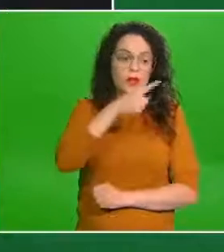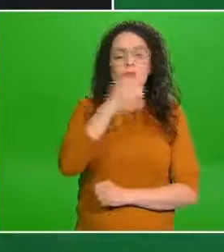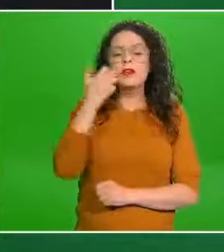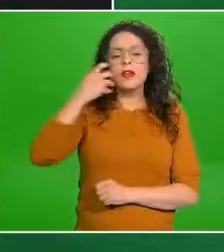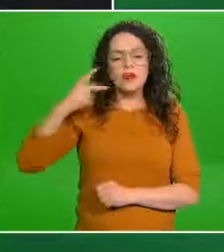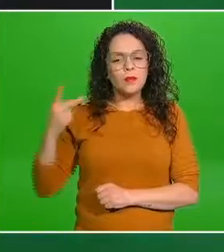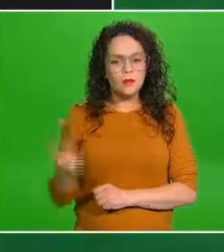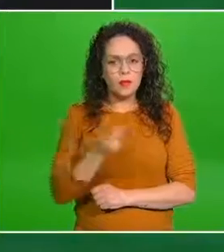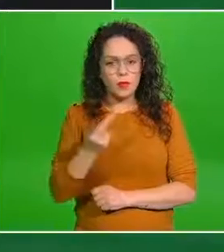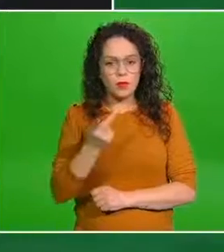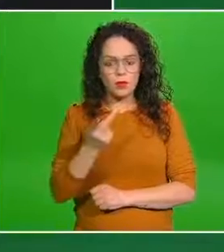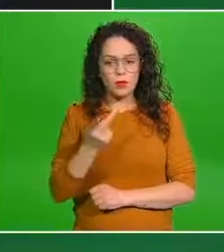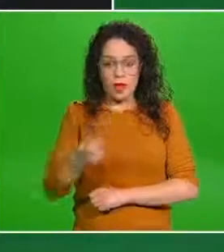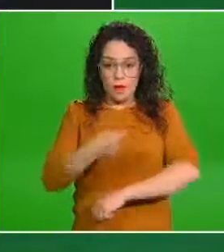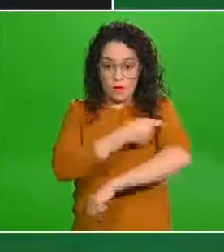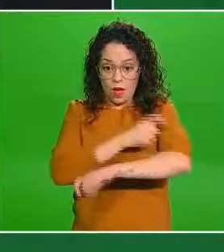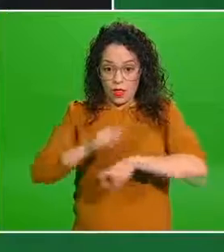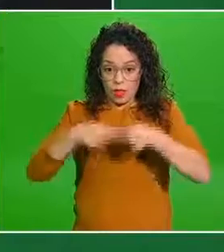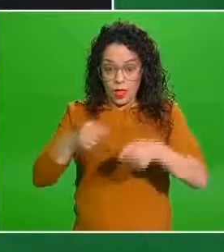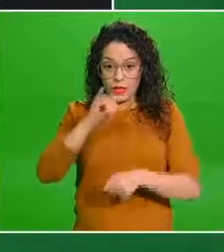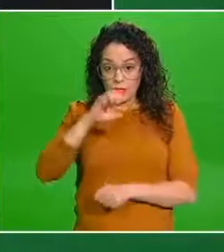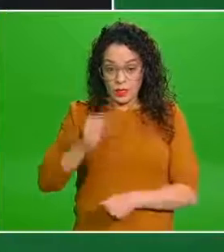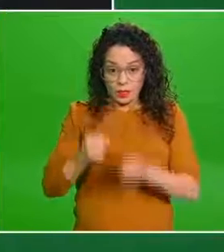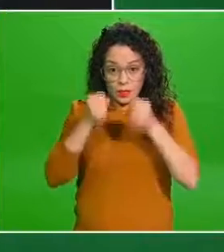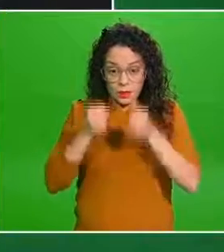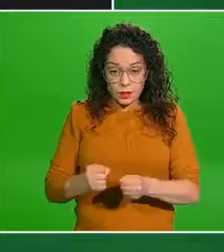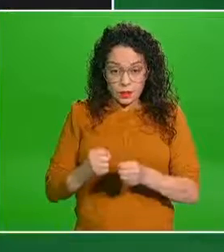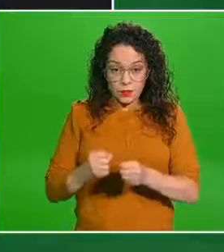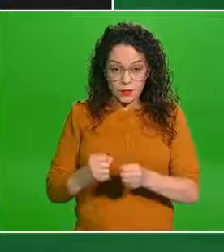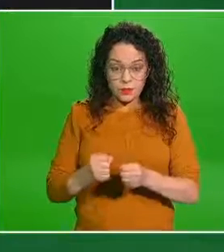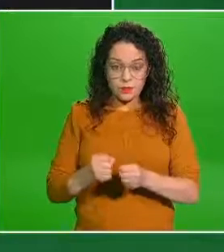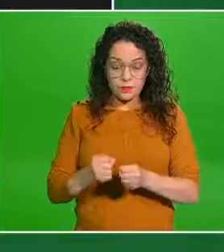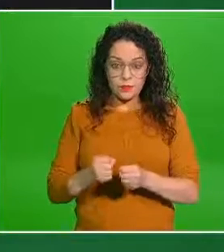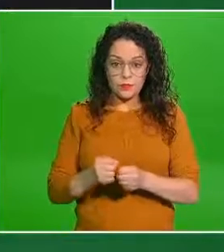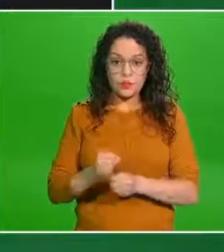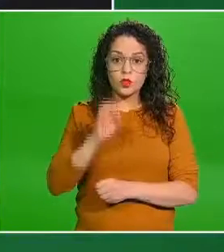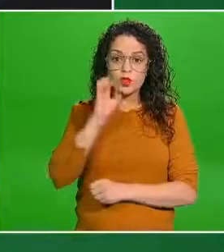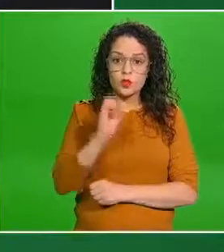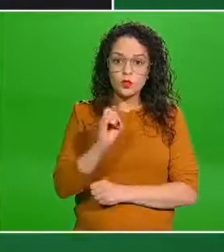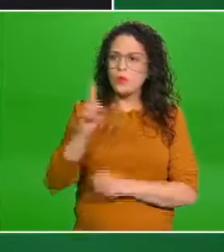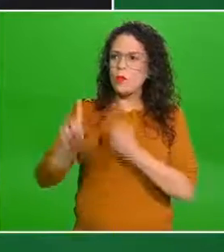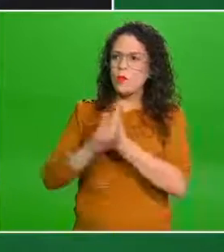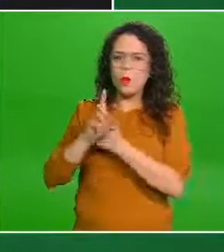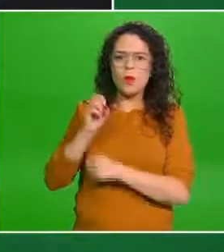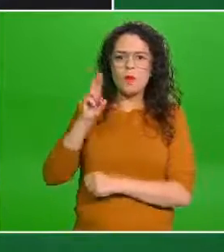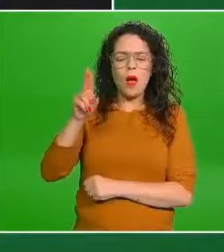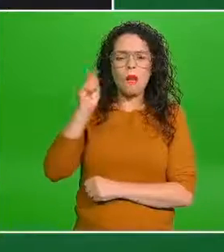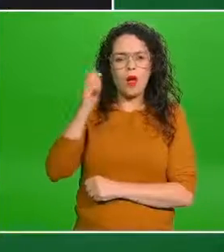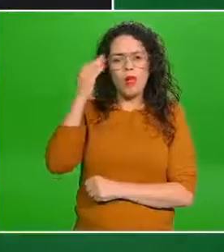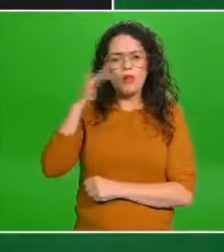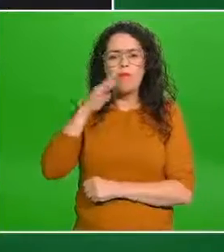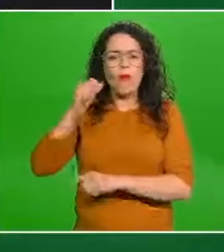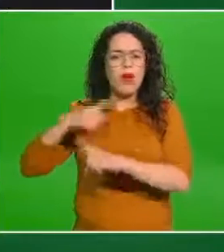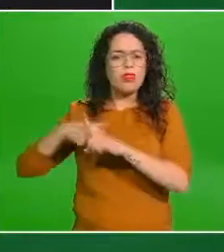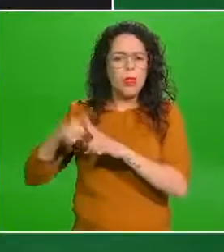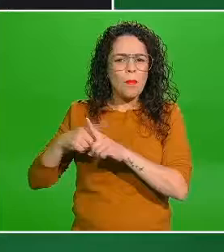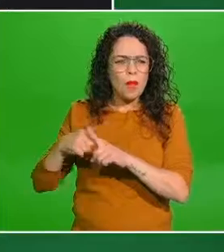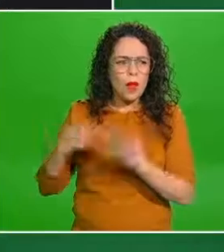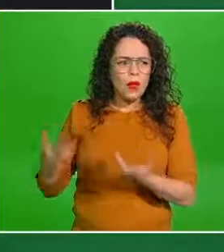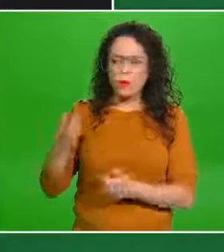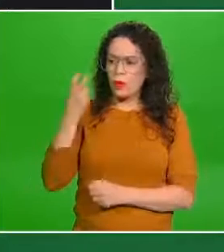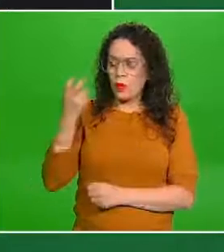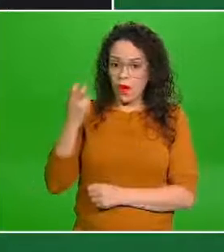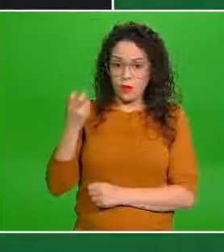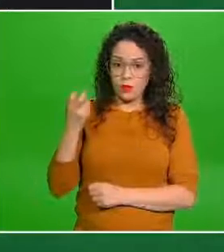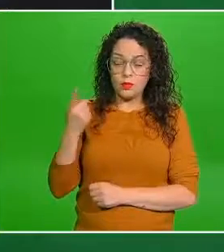la vacuna que se les va a aplicar es segura o si se les va a aplicar la que tuvo estos problemas de temperatura, ¿no? O qué va a pasar con esto,